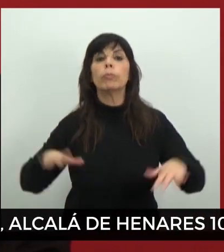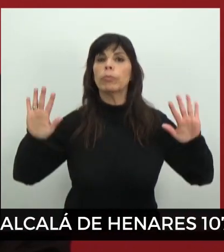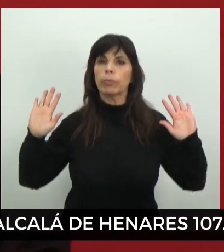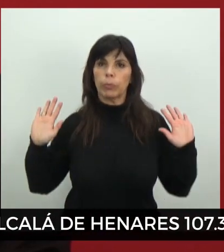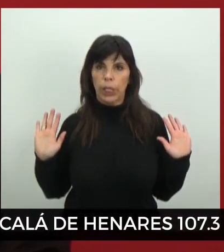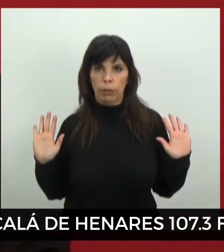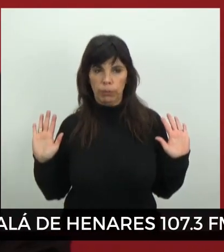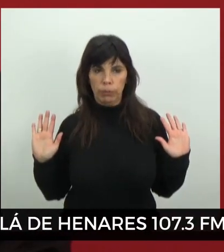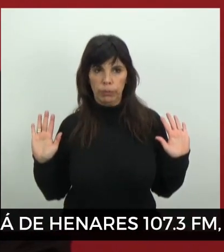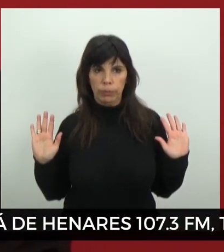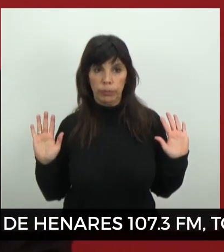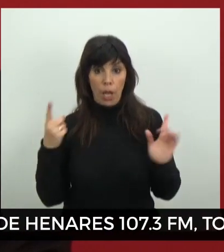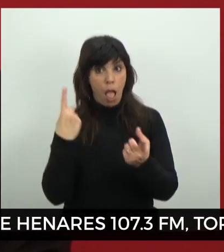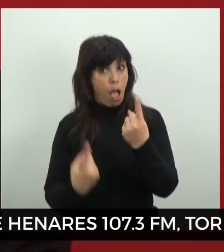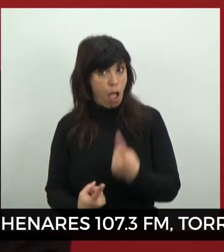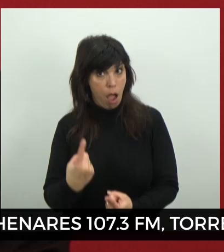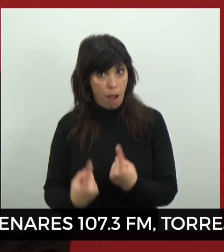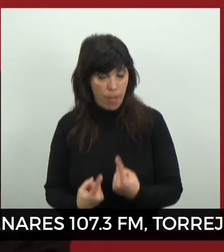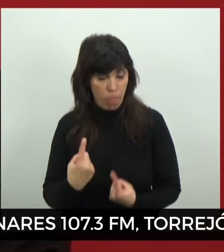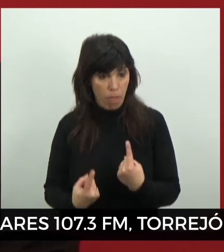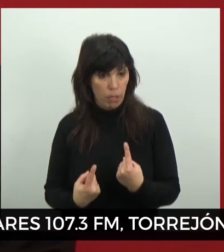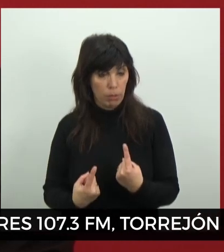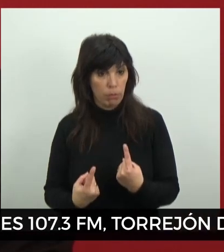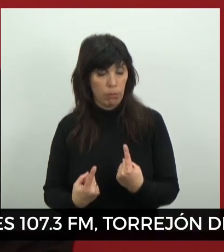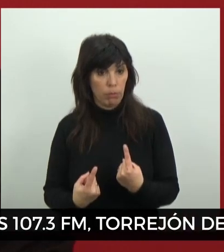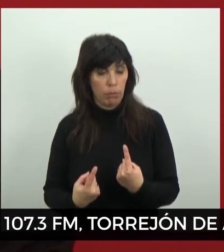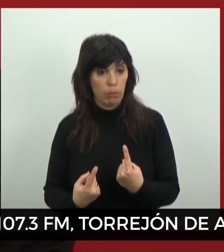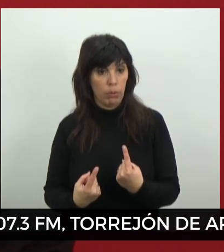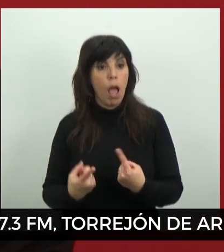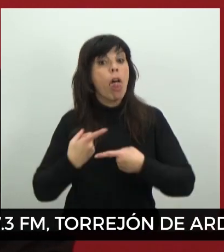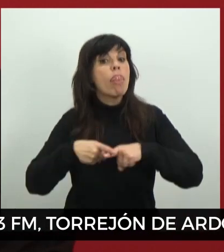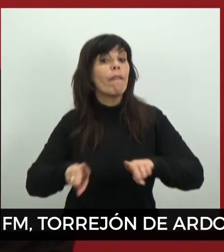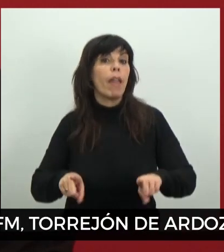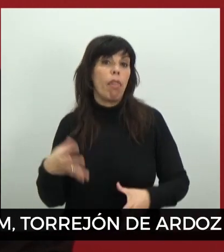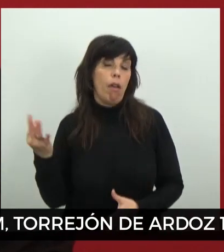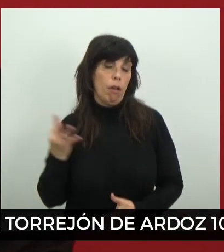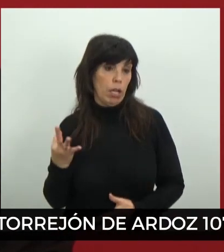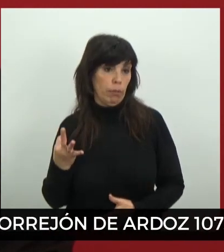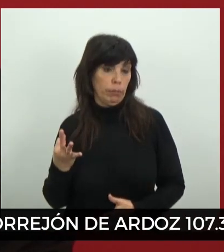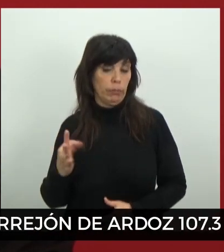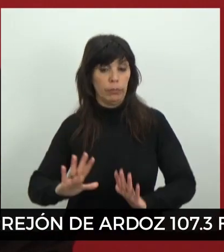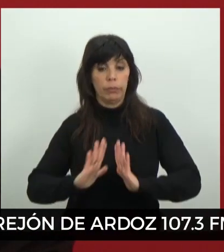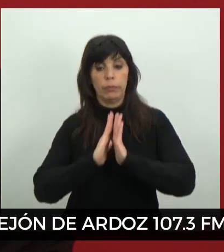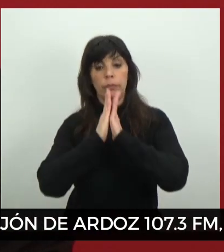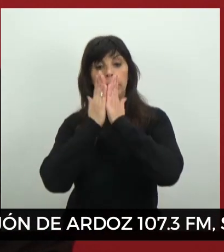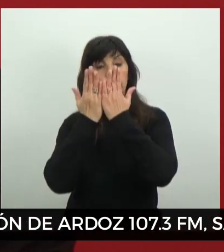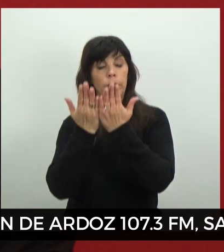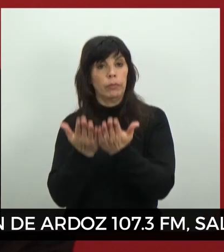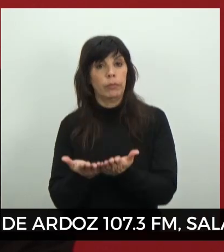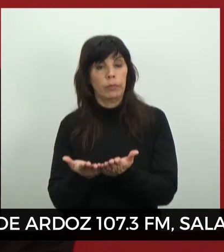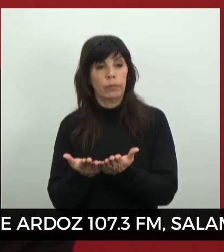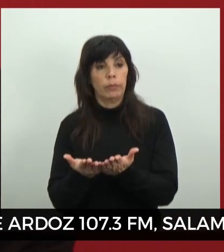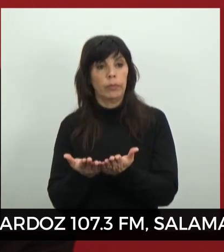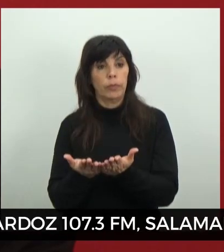Pero, algunas veces, tenéis que diferenciar una cosa. En la Biblia hay dos formas